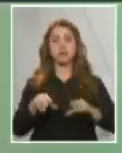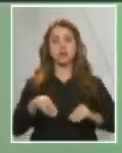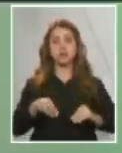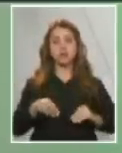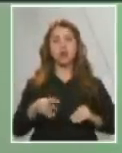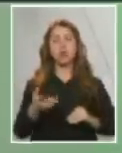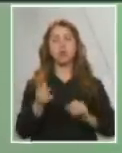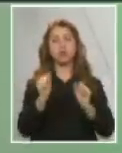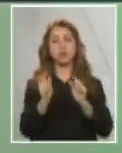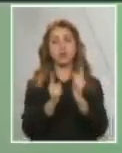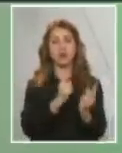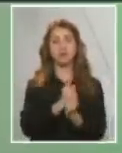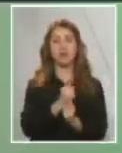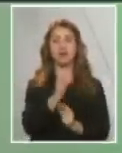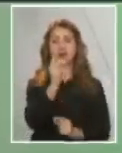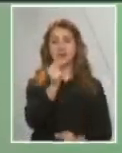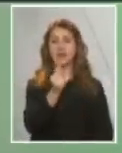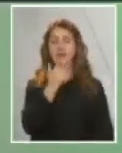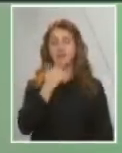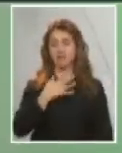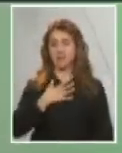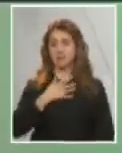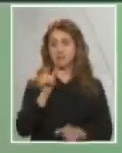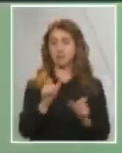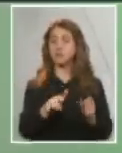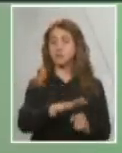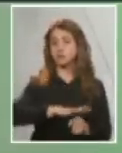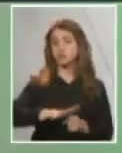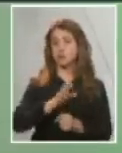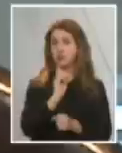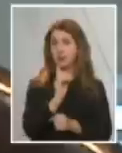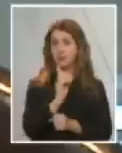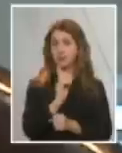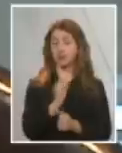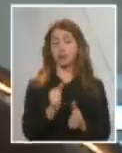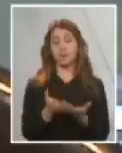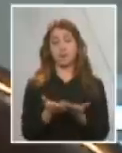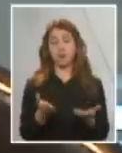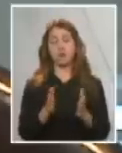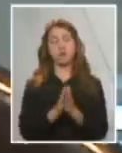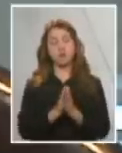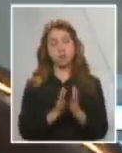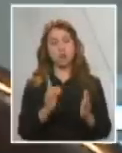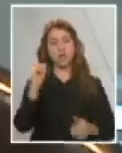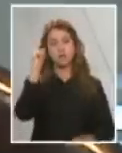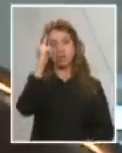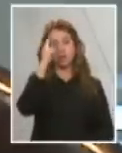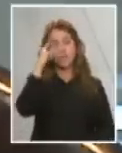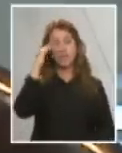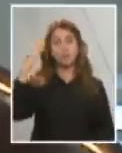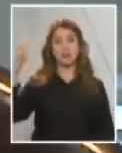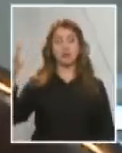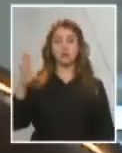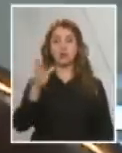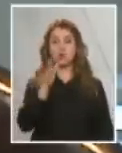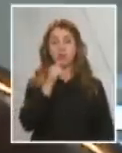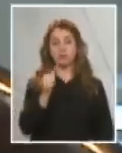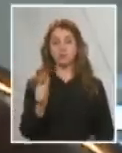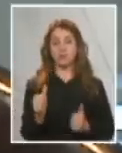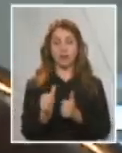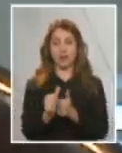puede cambiar la calidad de vida de una persona en situación de discapacidad? Bueno, es difícil imaginarse cuando uno no lo tiene